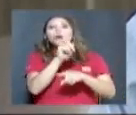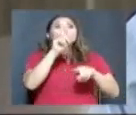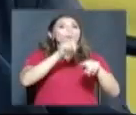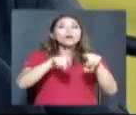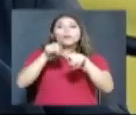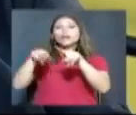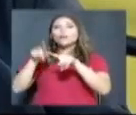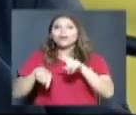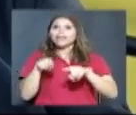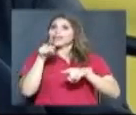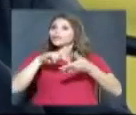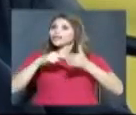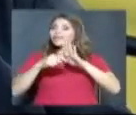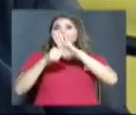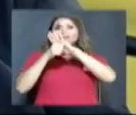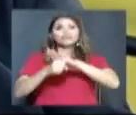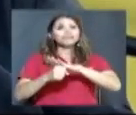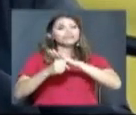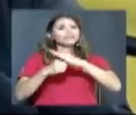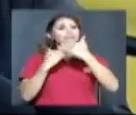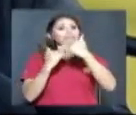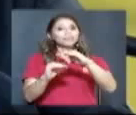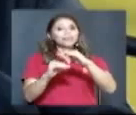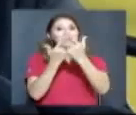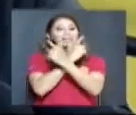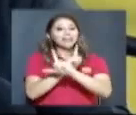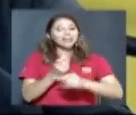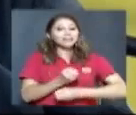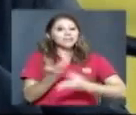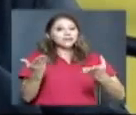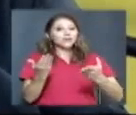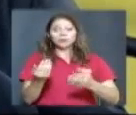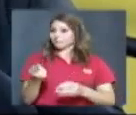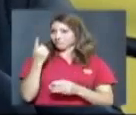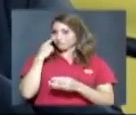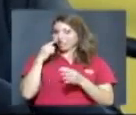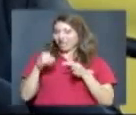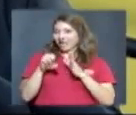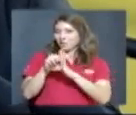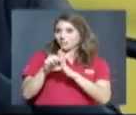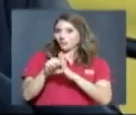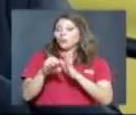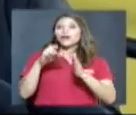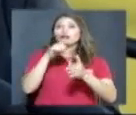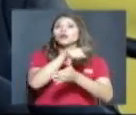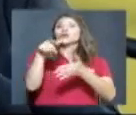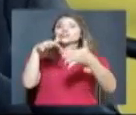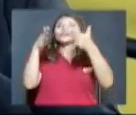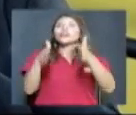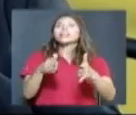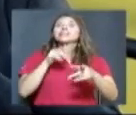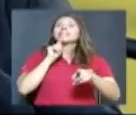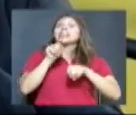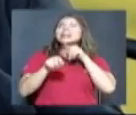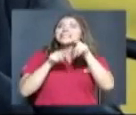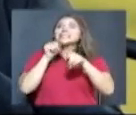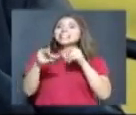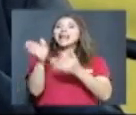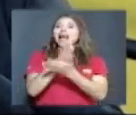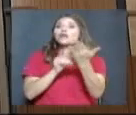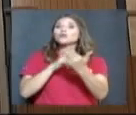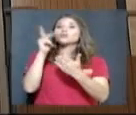un ejemplo para verdaderamente ser muy claro. Los estudiantes critican sistemáticamente los programas que, más allá del entretenimiento,